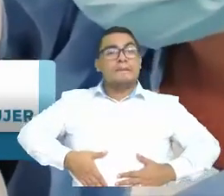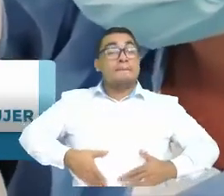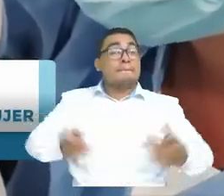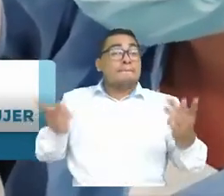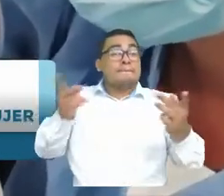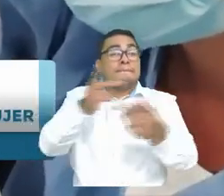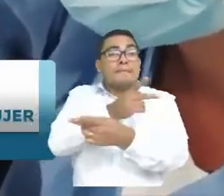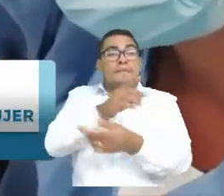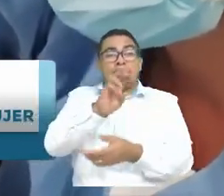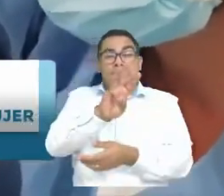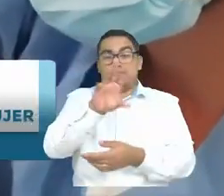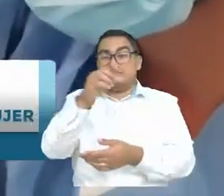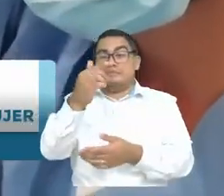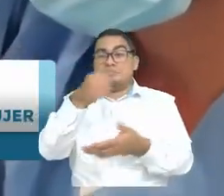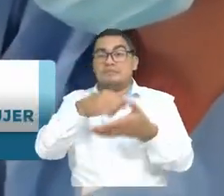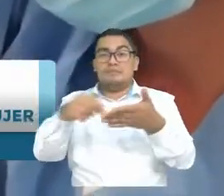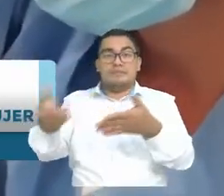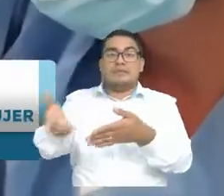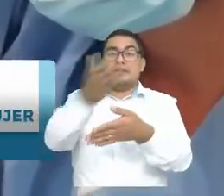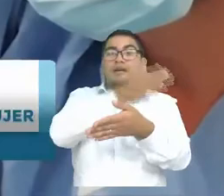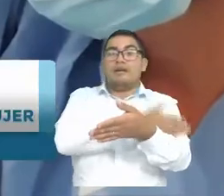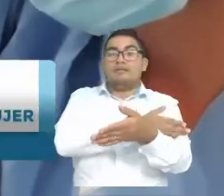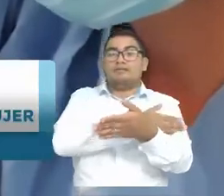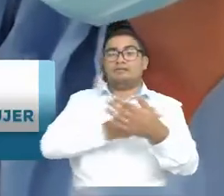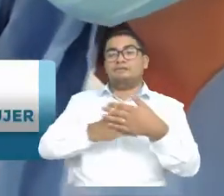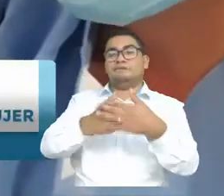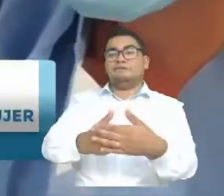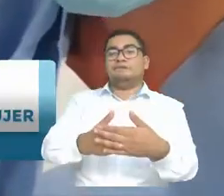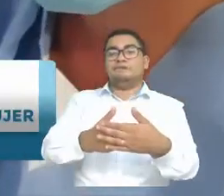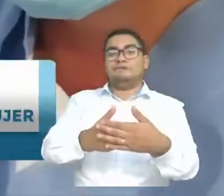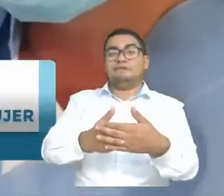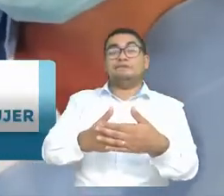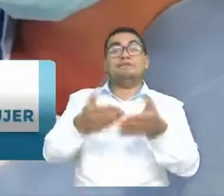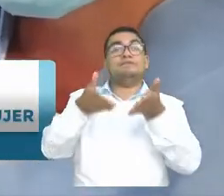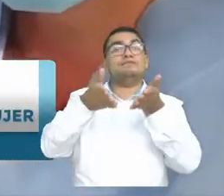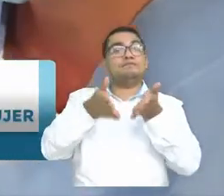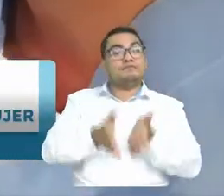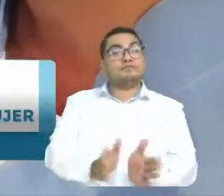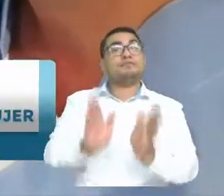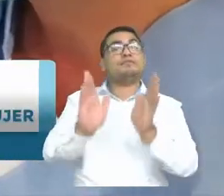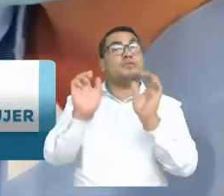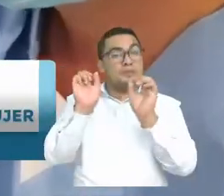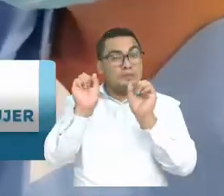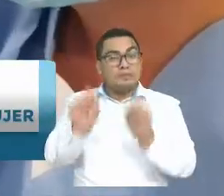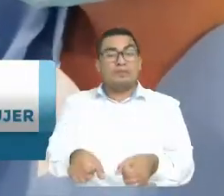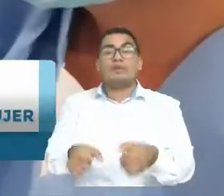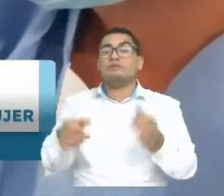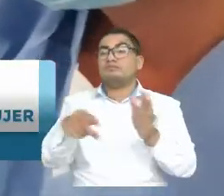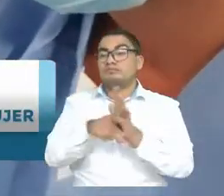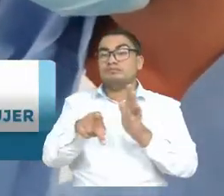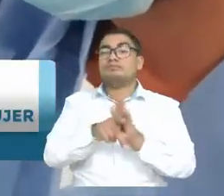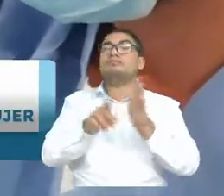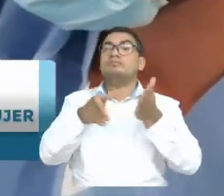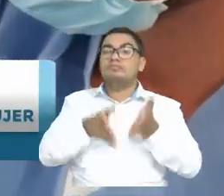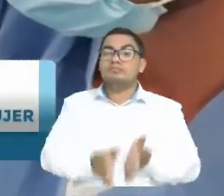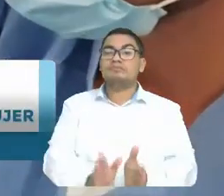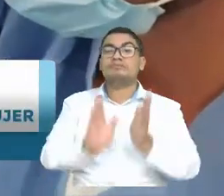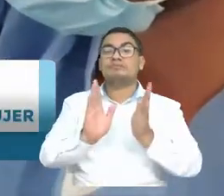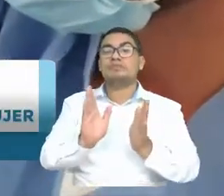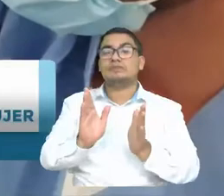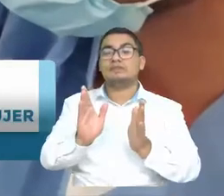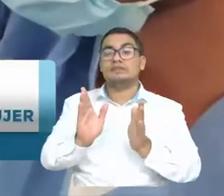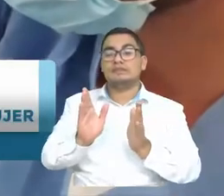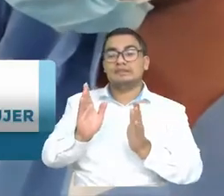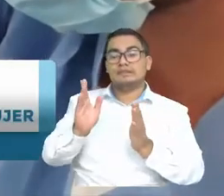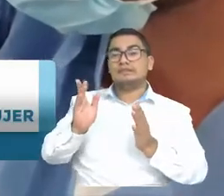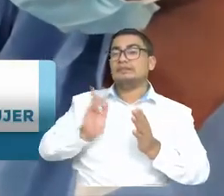de las 37 semanas de gestación, entonces es lo que nosotros le llamamos amenazas de parto prematuro. Entonces empieza a haber salida